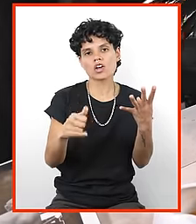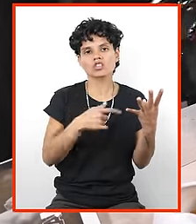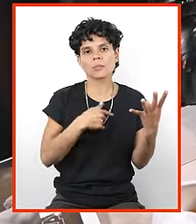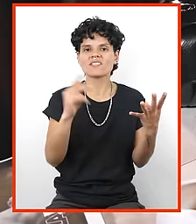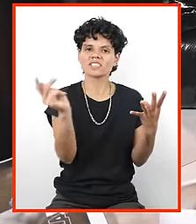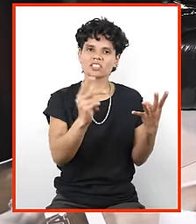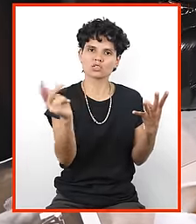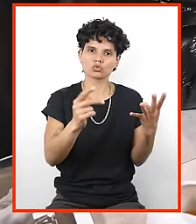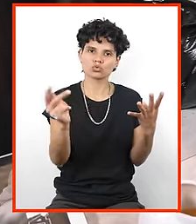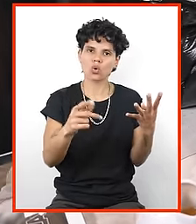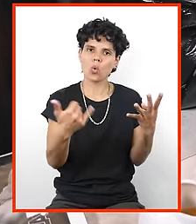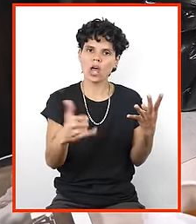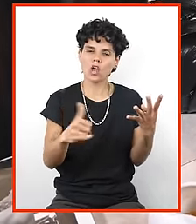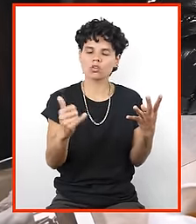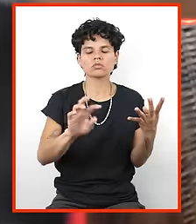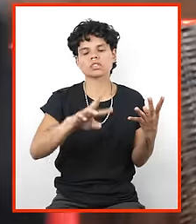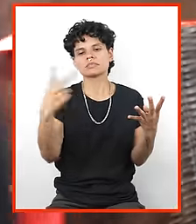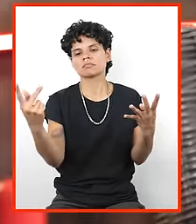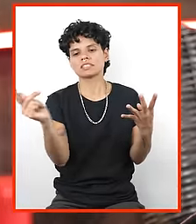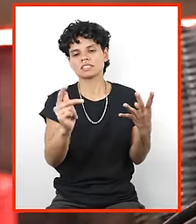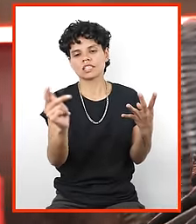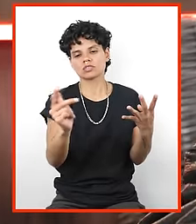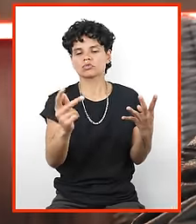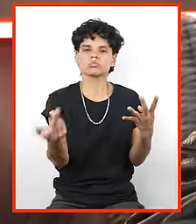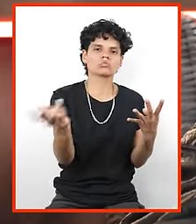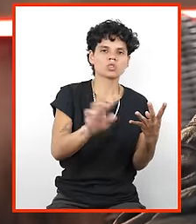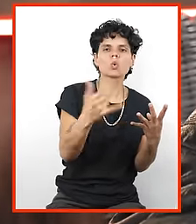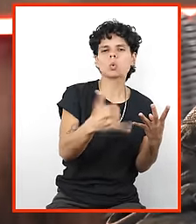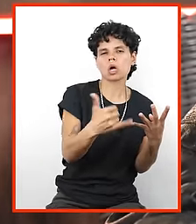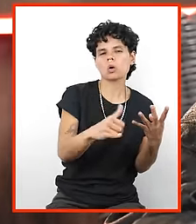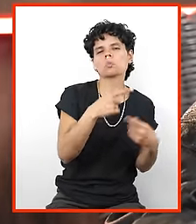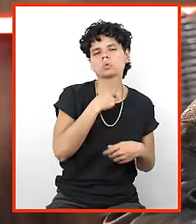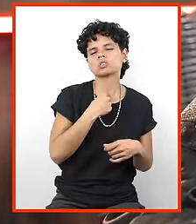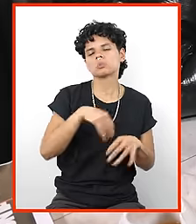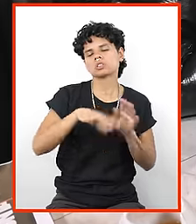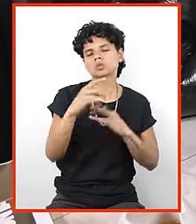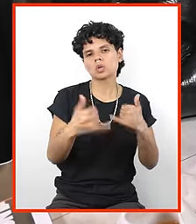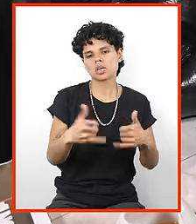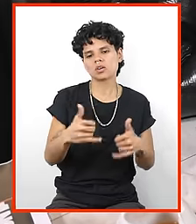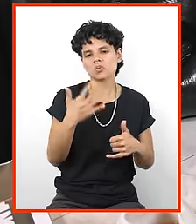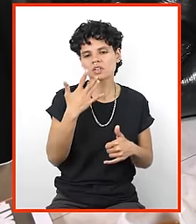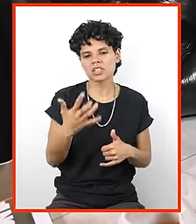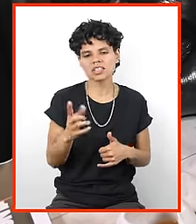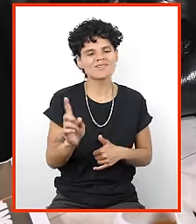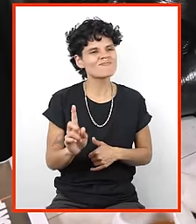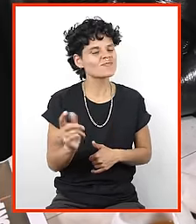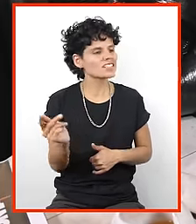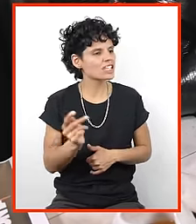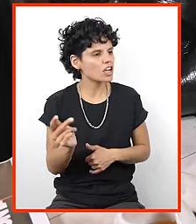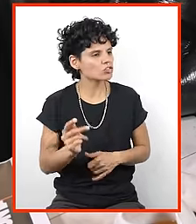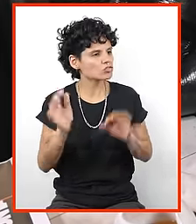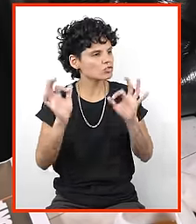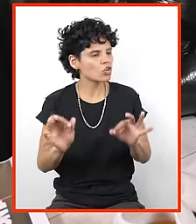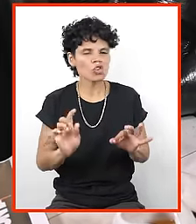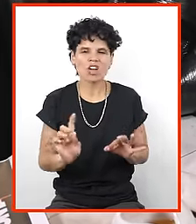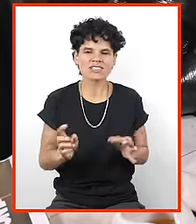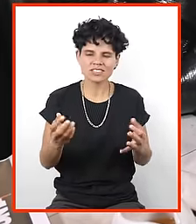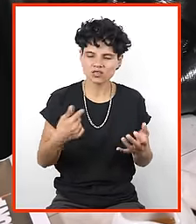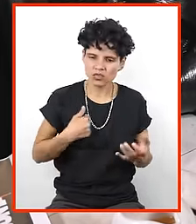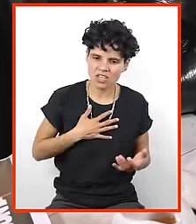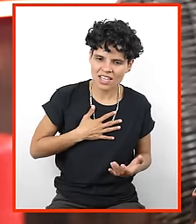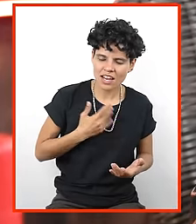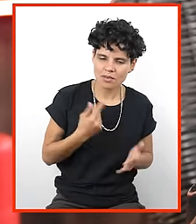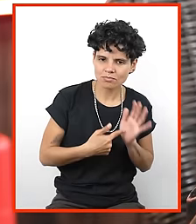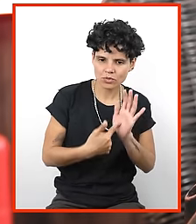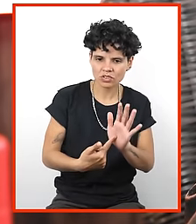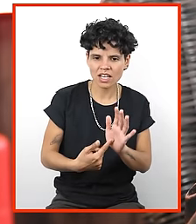Se llamaba Sexo. ¿Por qué le cambiaste? Porque me parecía que no... No representaba. No representaba lo que decía la canción.